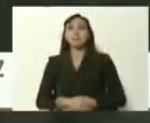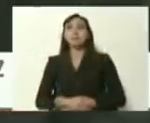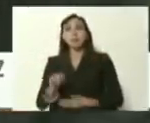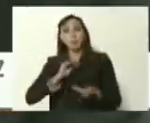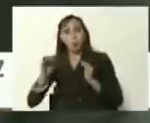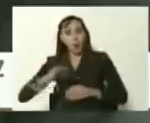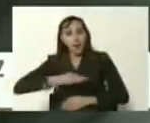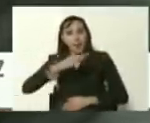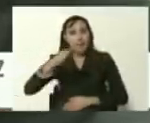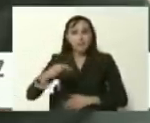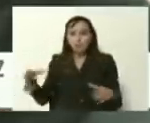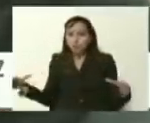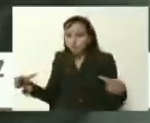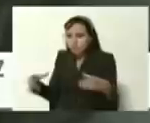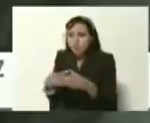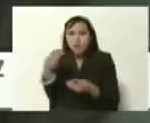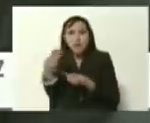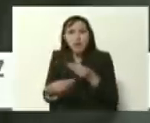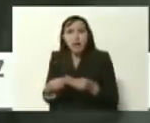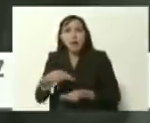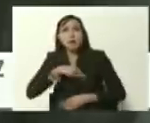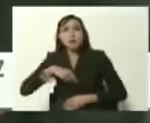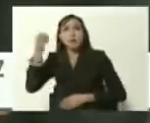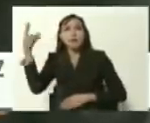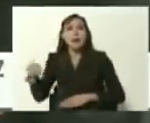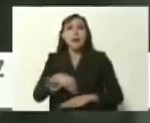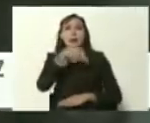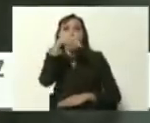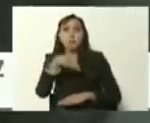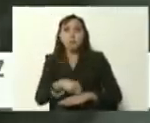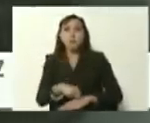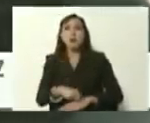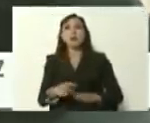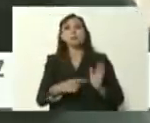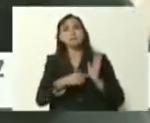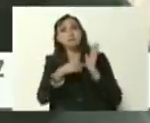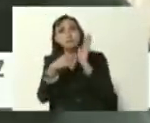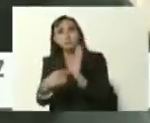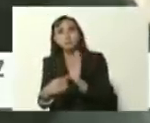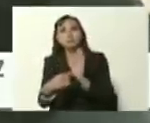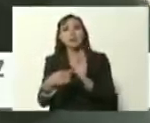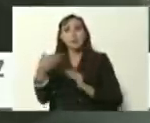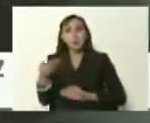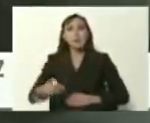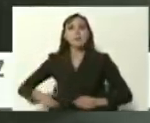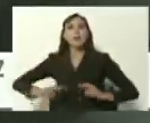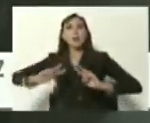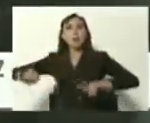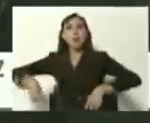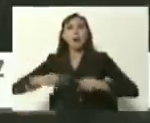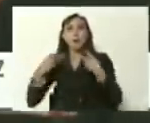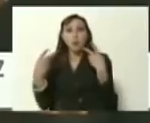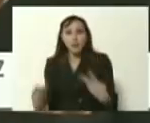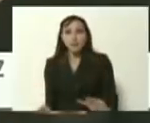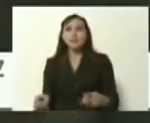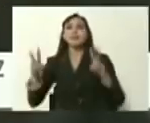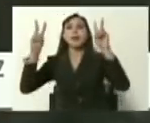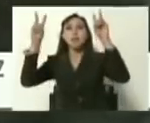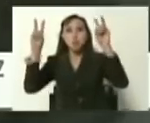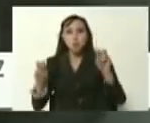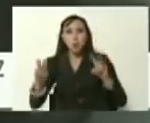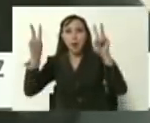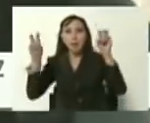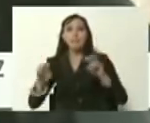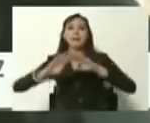espiritualidad colocaría a nuestra Asamblea Nacional como una de las más vanguardistas y modernas